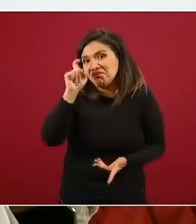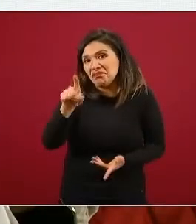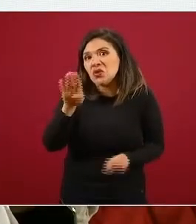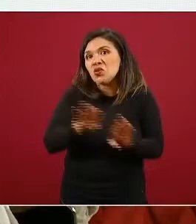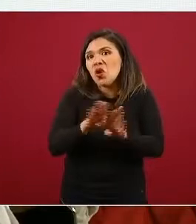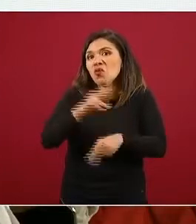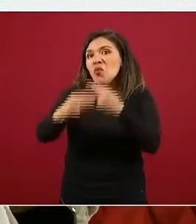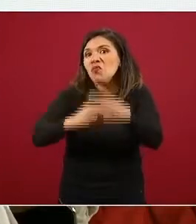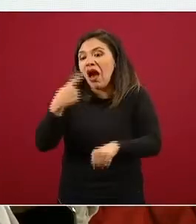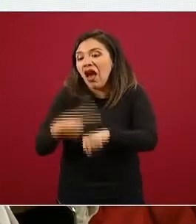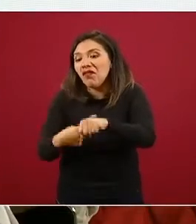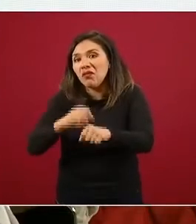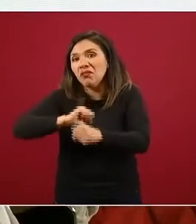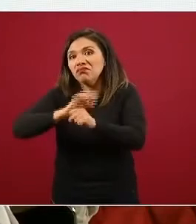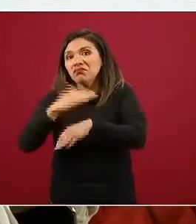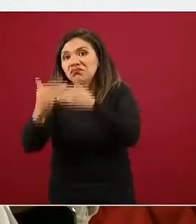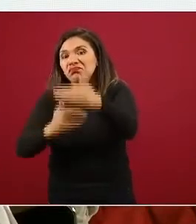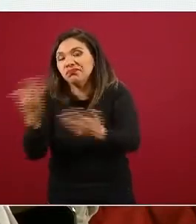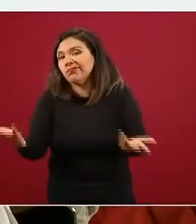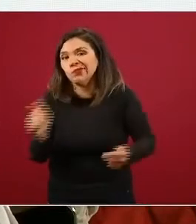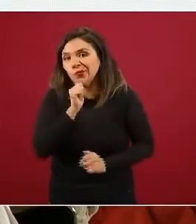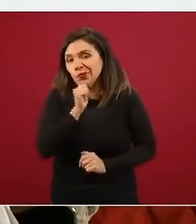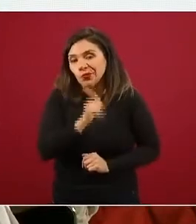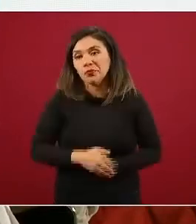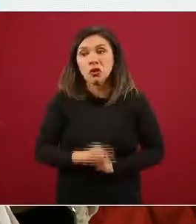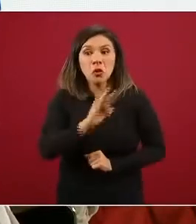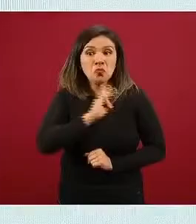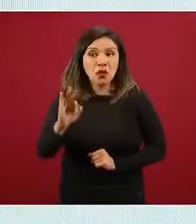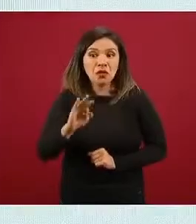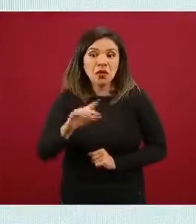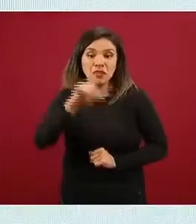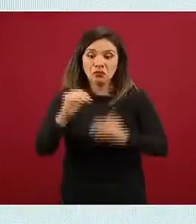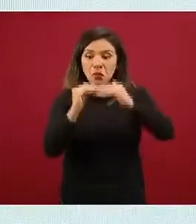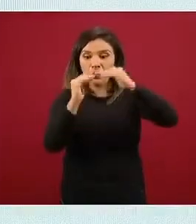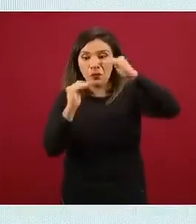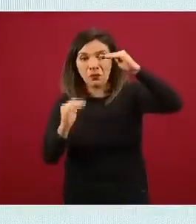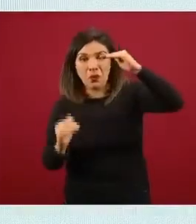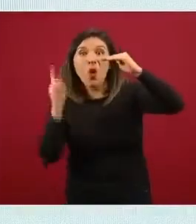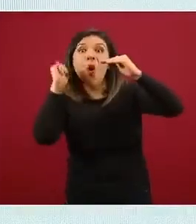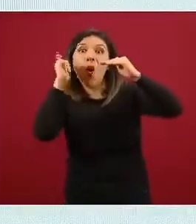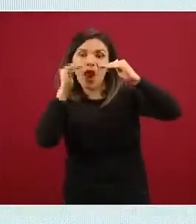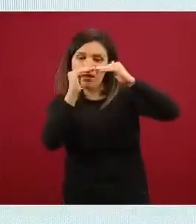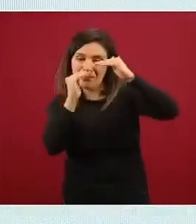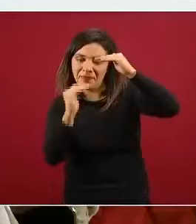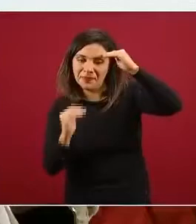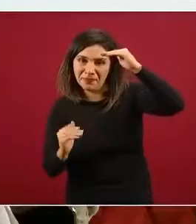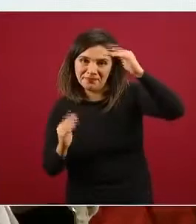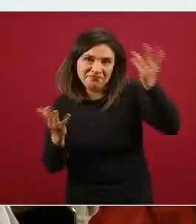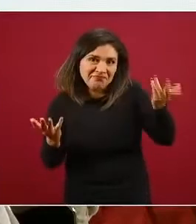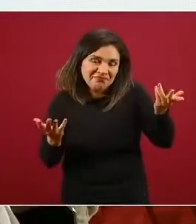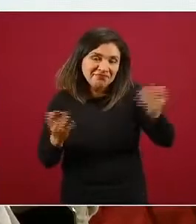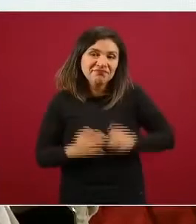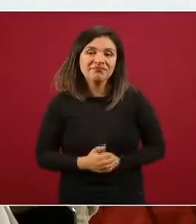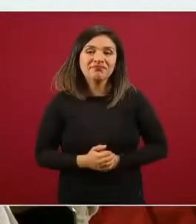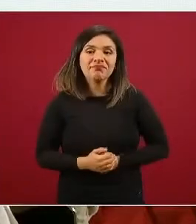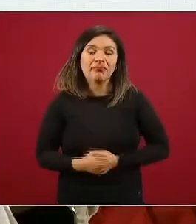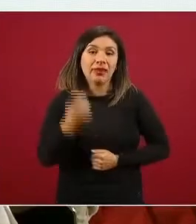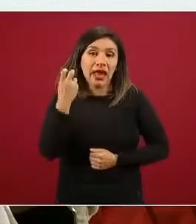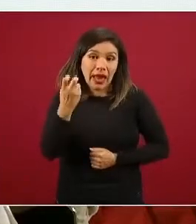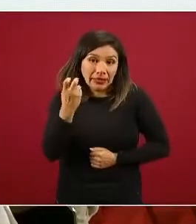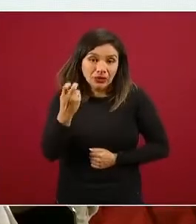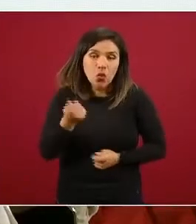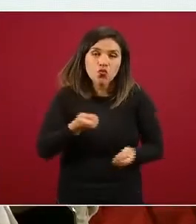este pico. Pudiera ser que después empiece a bajar, ojalá sea el caso, ¿sí? Entonces, esto lo vamos